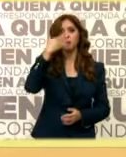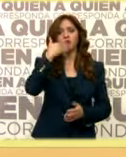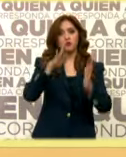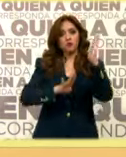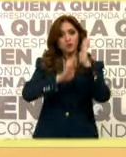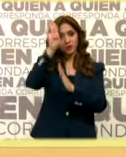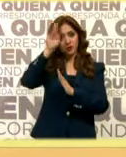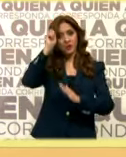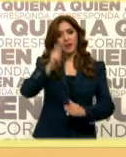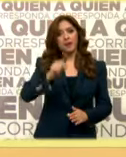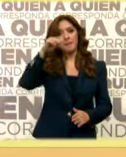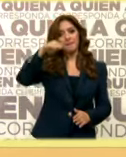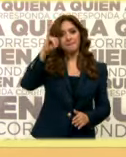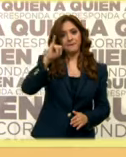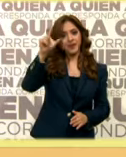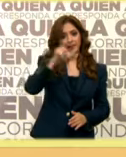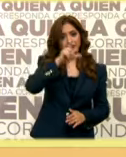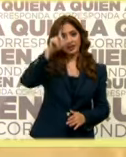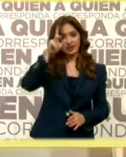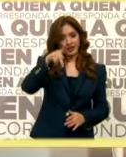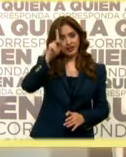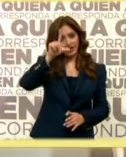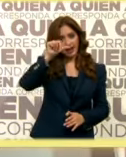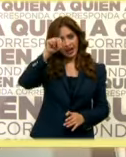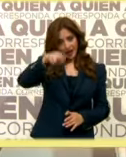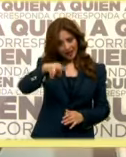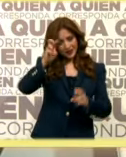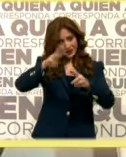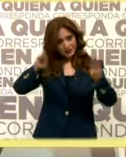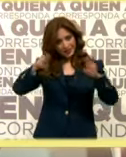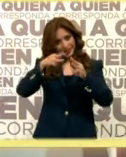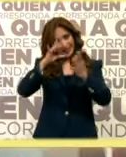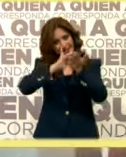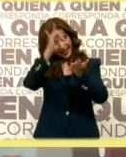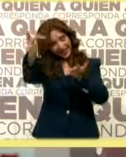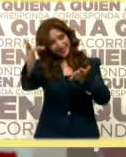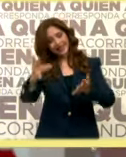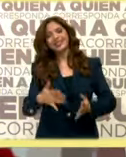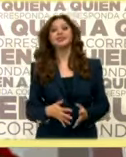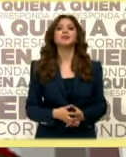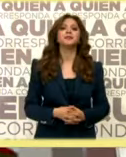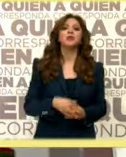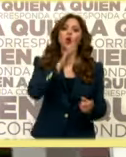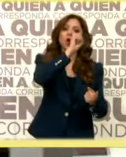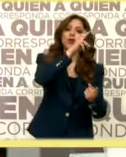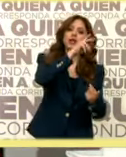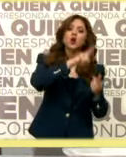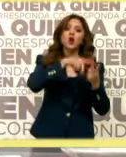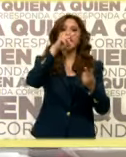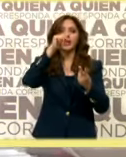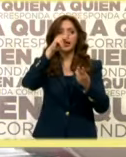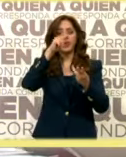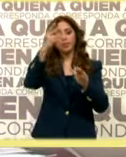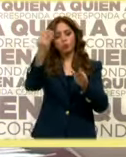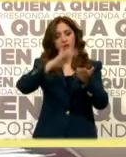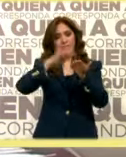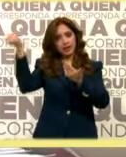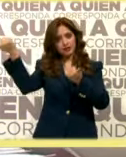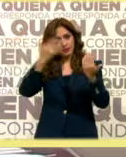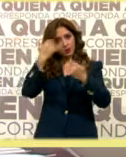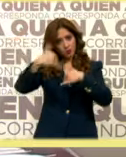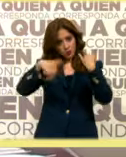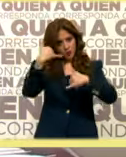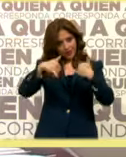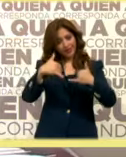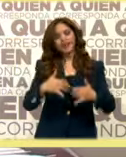Gracias a Mixclan, grupo musical. Gracias, Otilio. Gracias. Nazaret y Edgar, gracias, muy amable. Gracias por los juguetes. Los muy, invito muy a